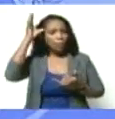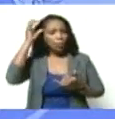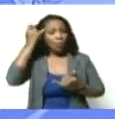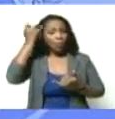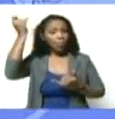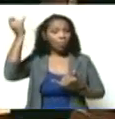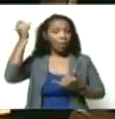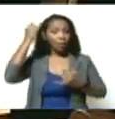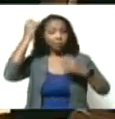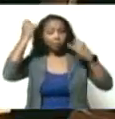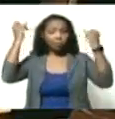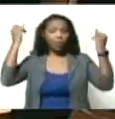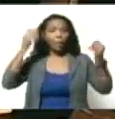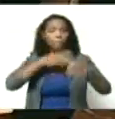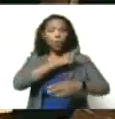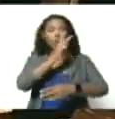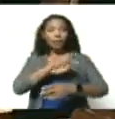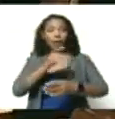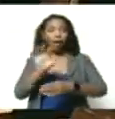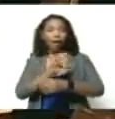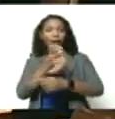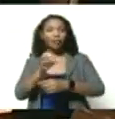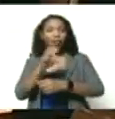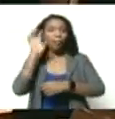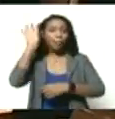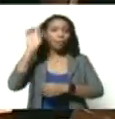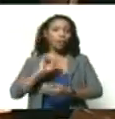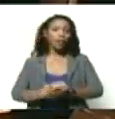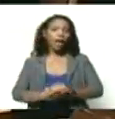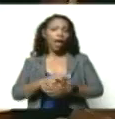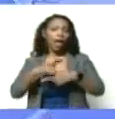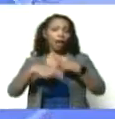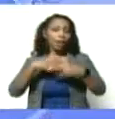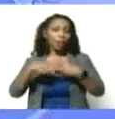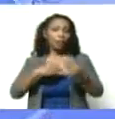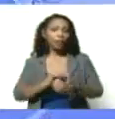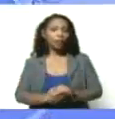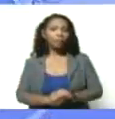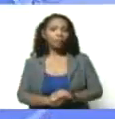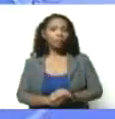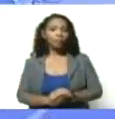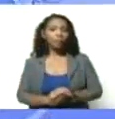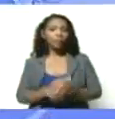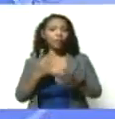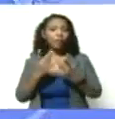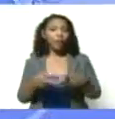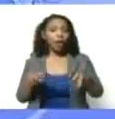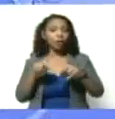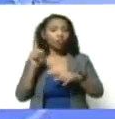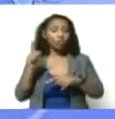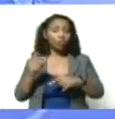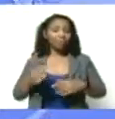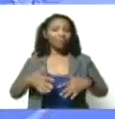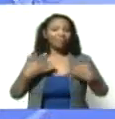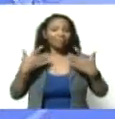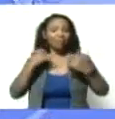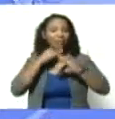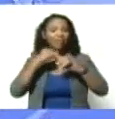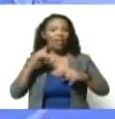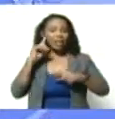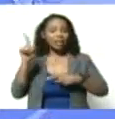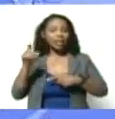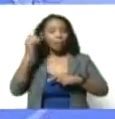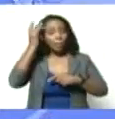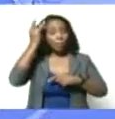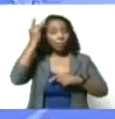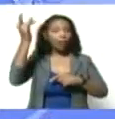crear poesía, de cantarle a la patria, a la revolución. Valoro su humor, máxima inteligencia.